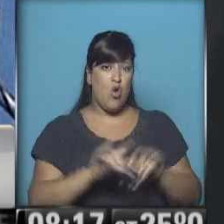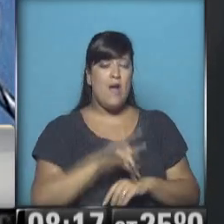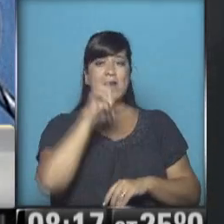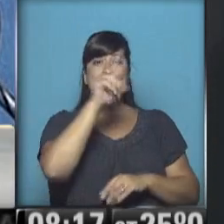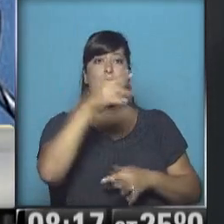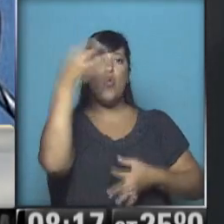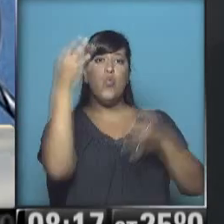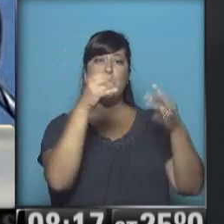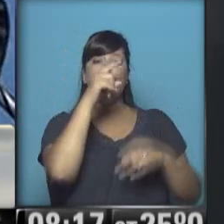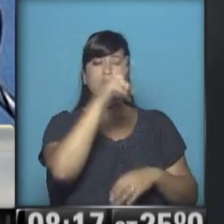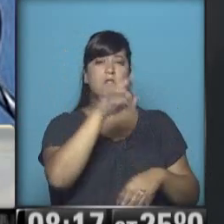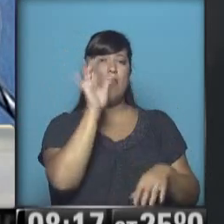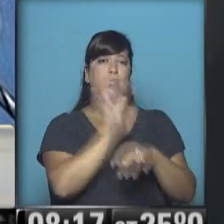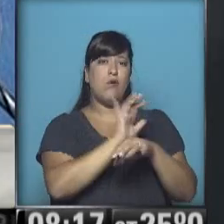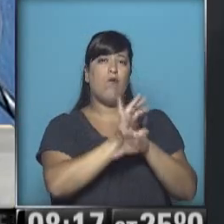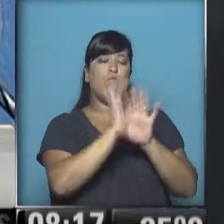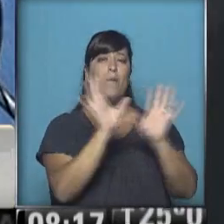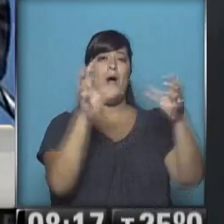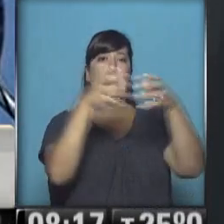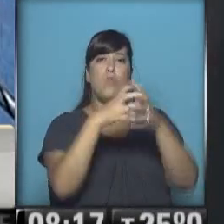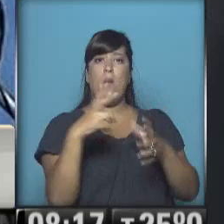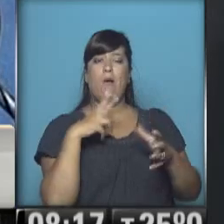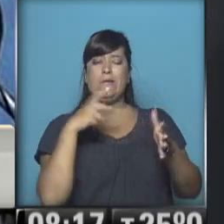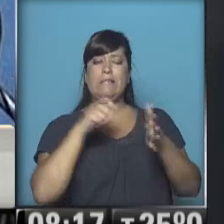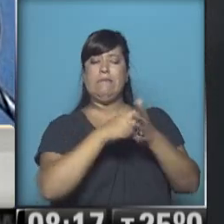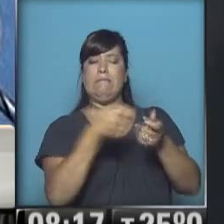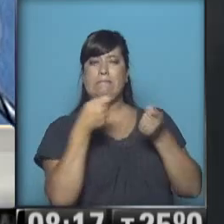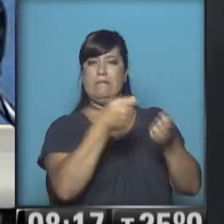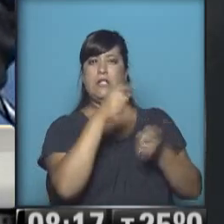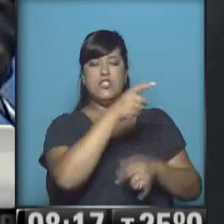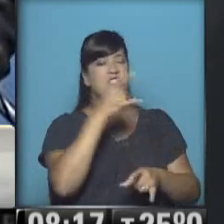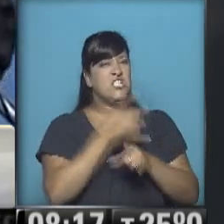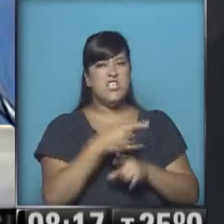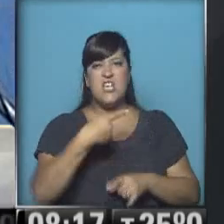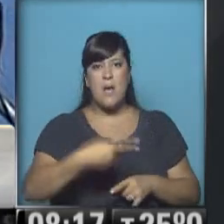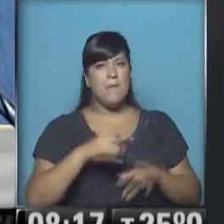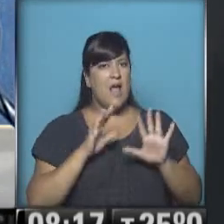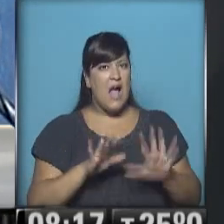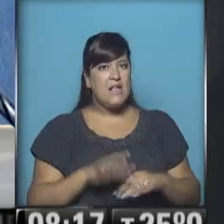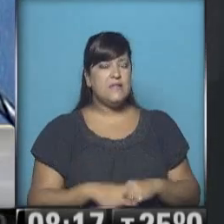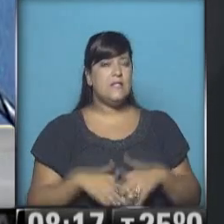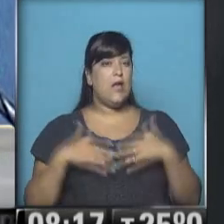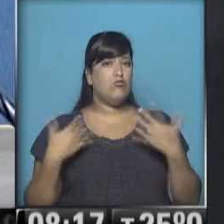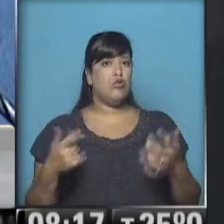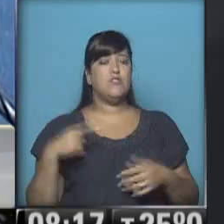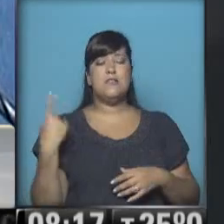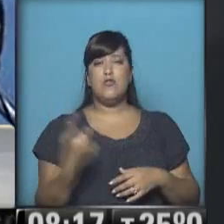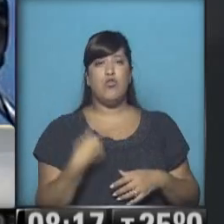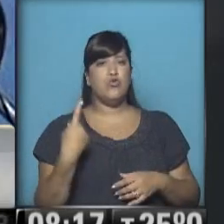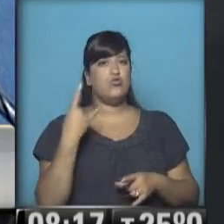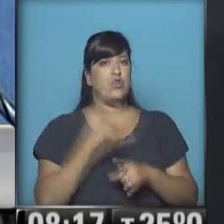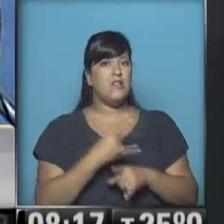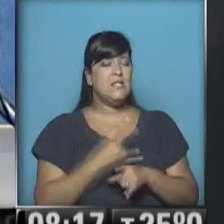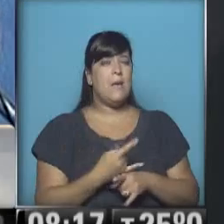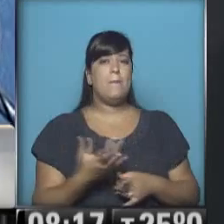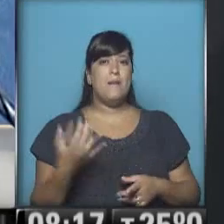tiene basamento en presión corporativa, lo hacen en forma sistemática y en definitiva lo que siempre